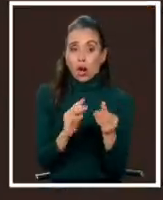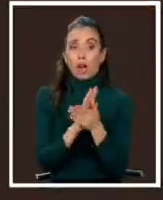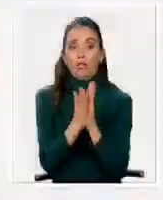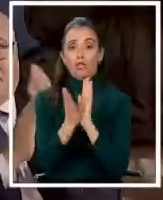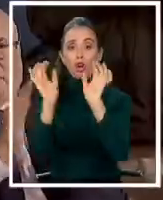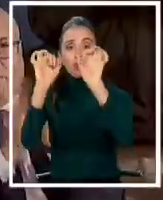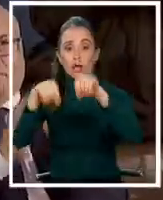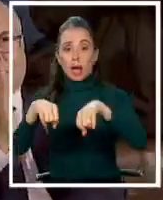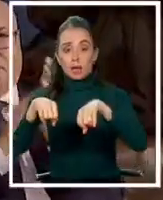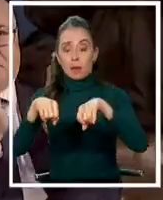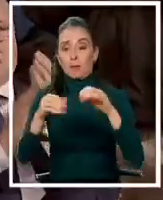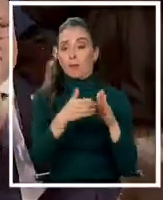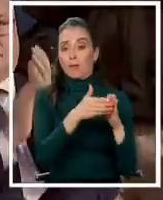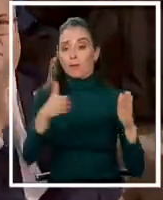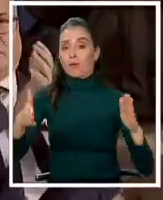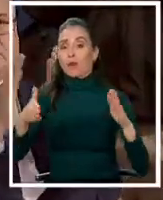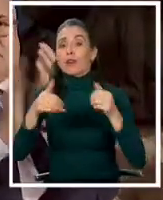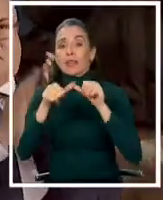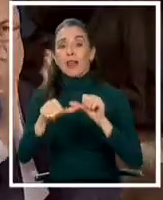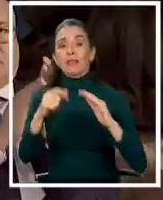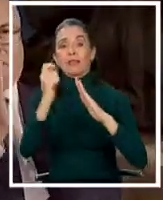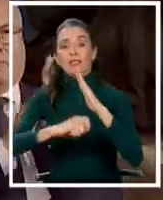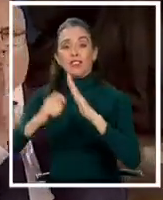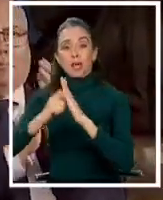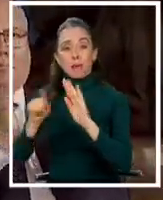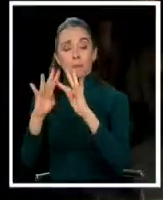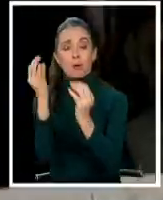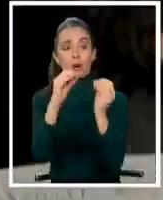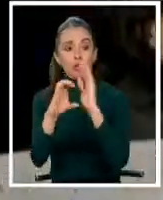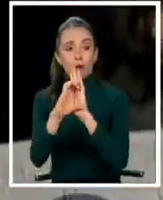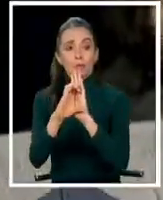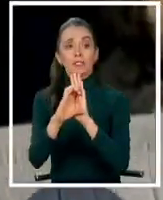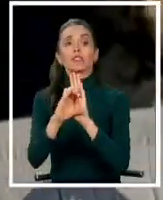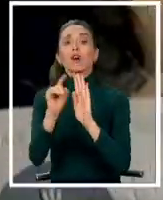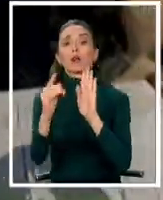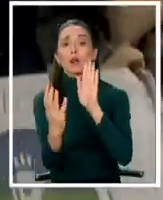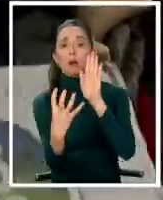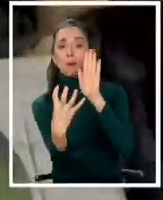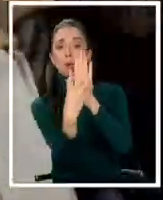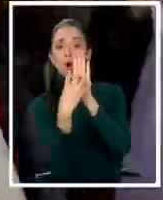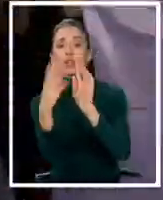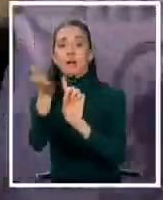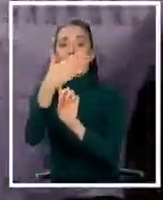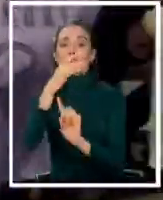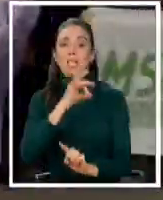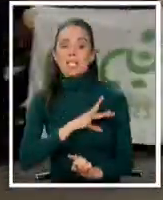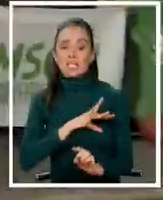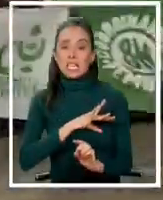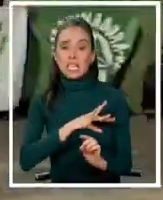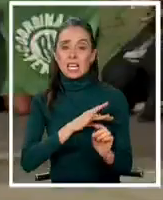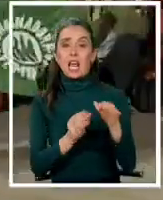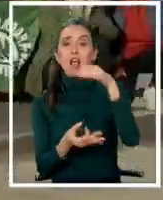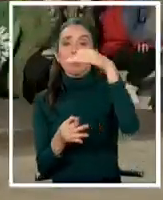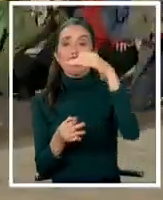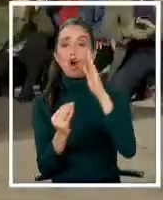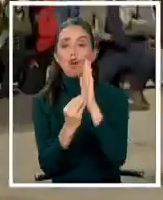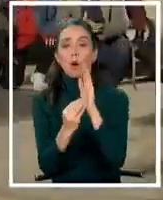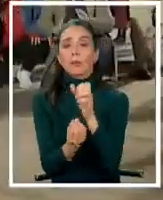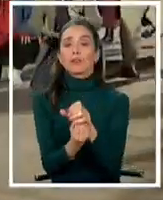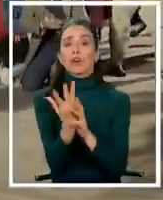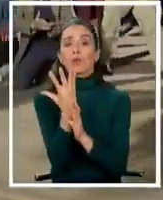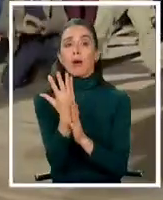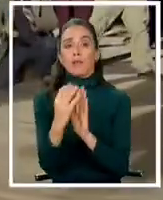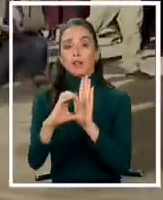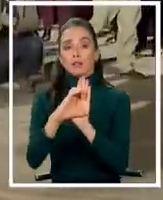que aprobó en este tiempo la convención. La bandera chilena de portada al documento que podría convertirse en la